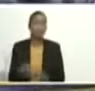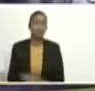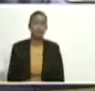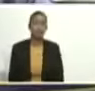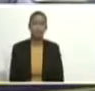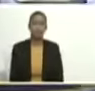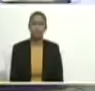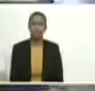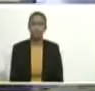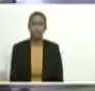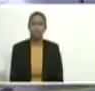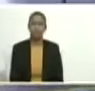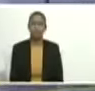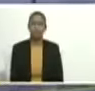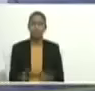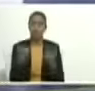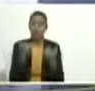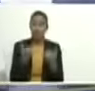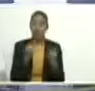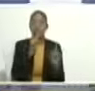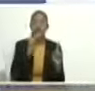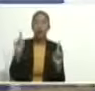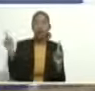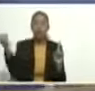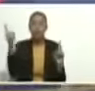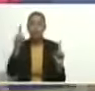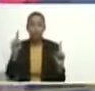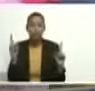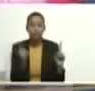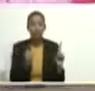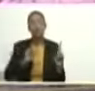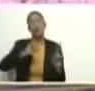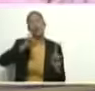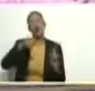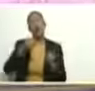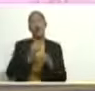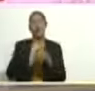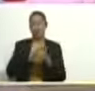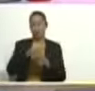Está llegando en este momento el doctor Jorge Rodríguez, presidente de la Asamblea Nacional.